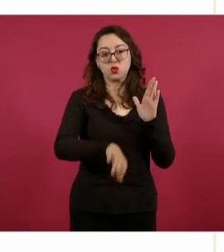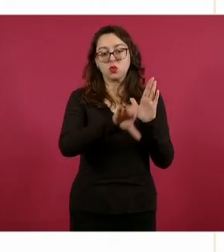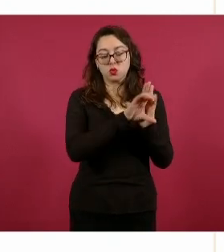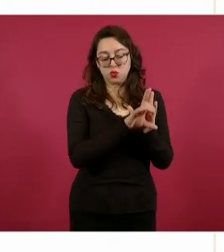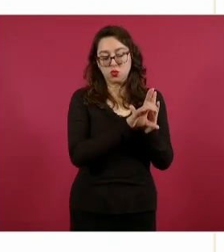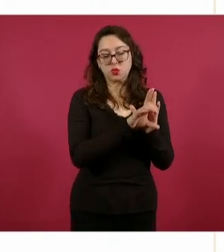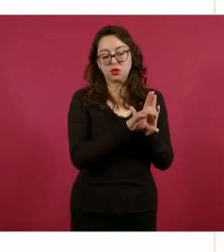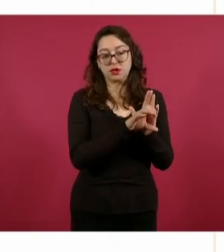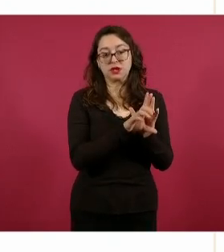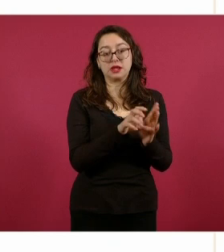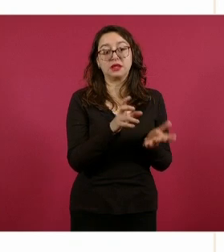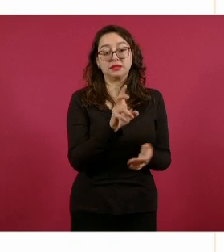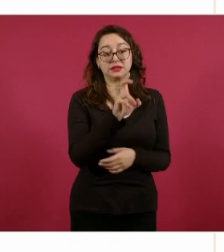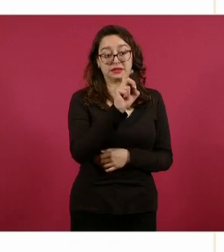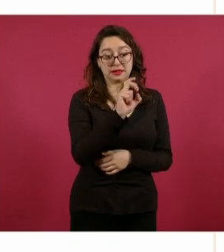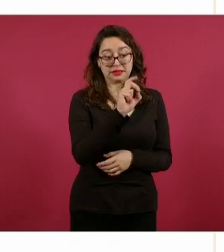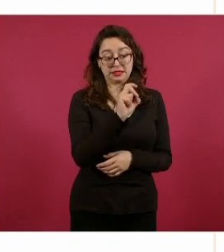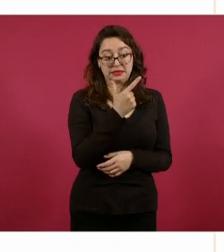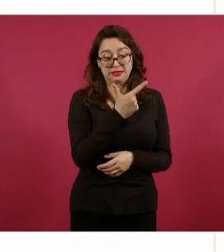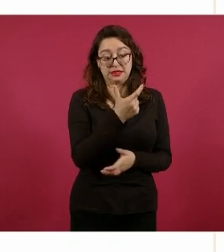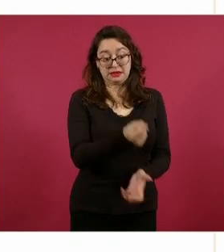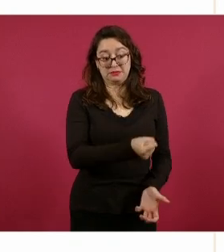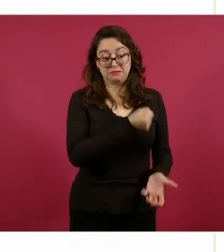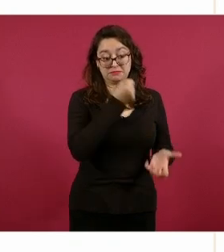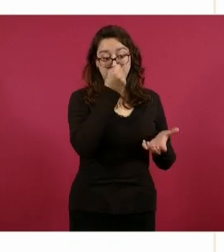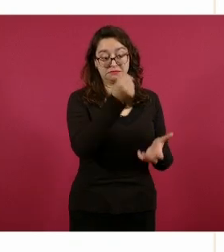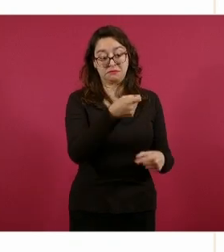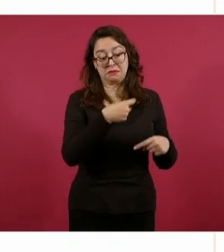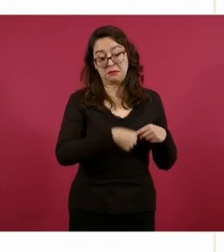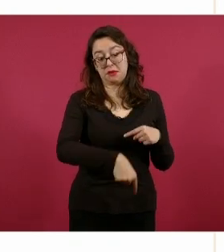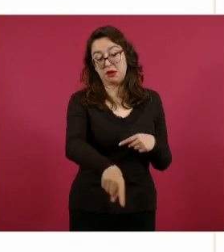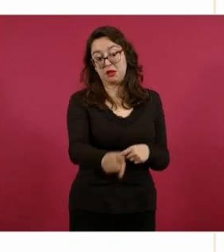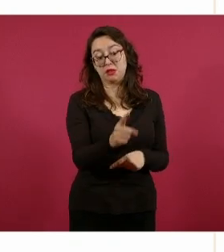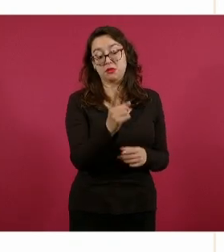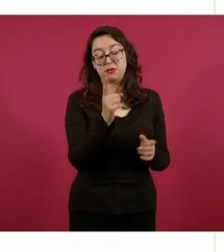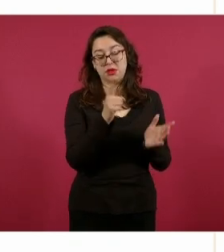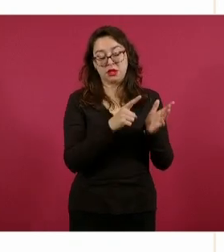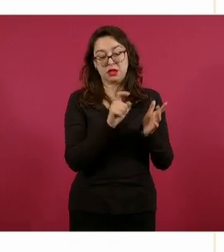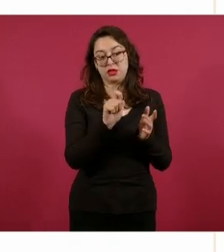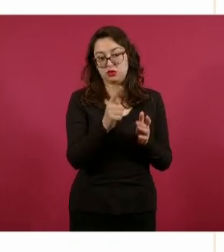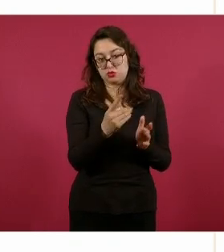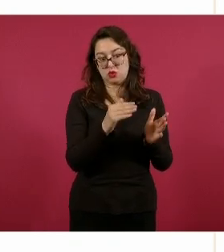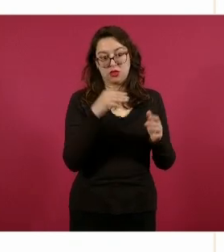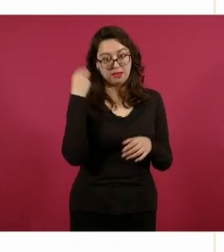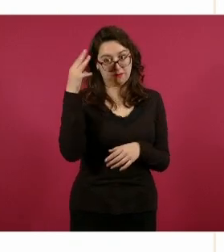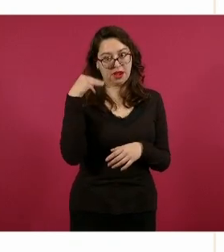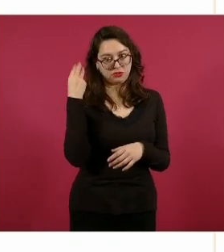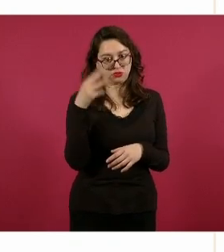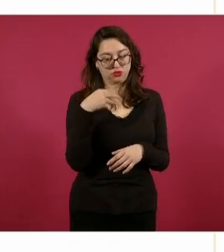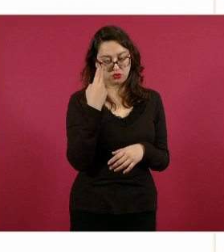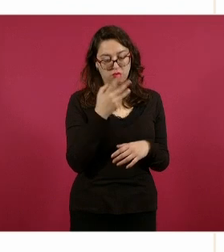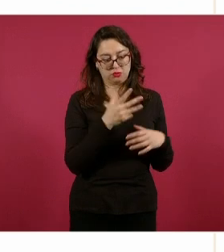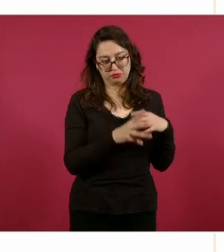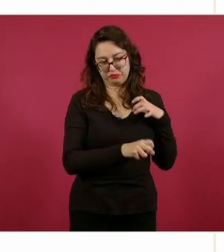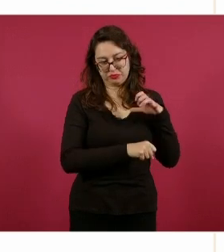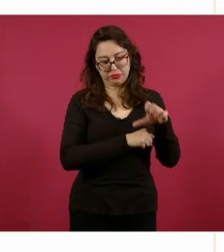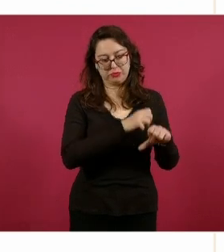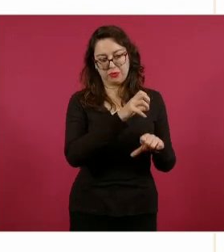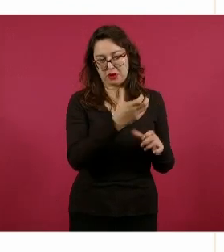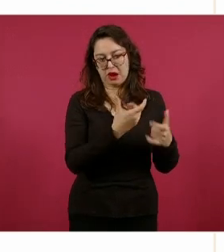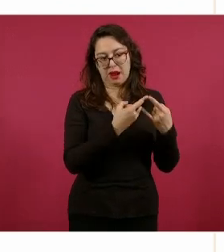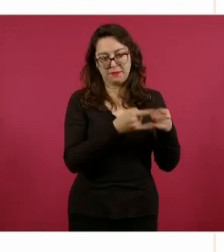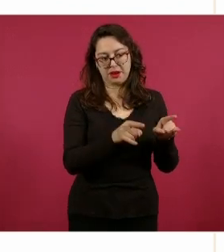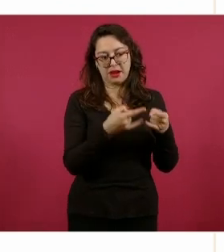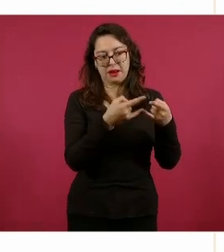37 que tienen una inversión de aquí al 21 de marzo. En el caso de Guerrero es un número muy importante, son muchos